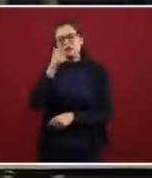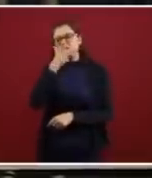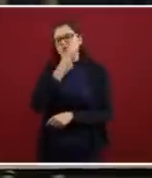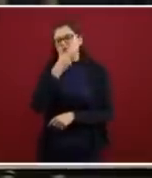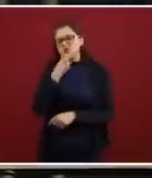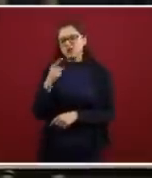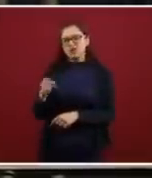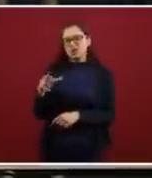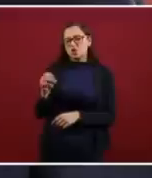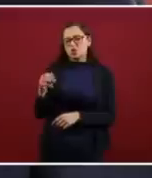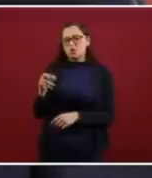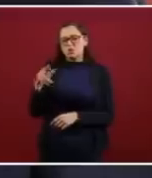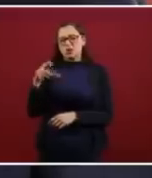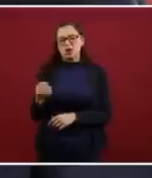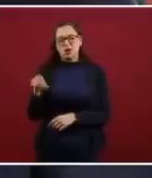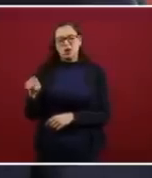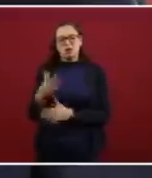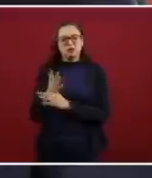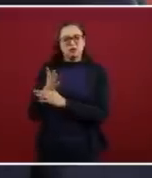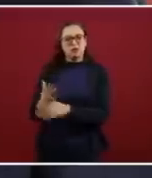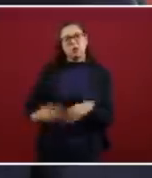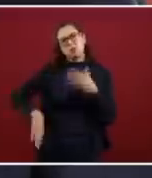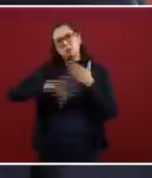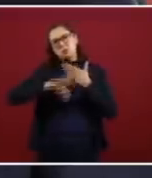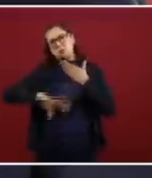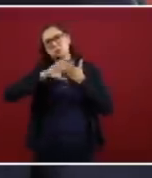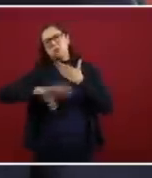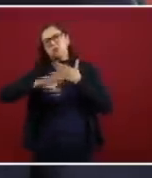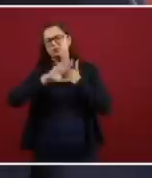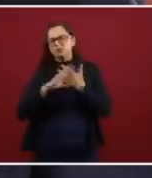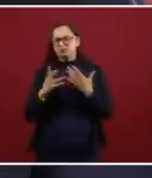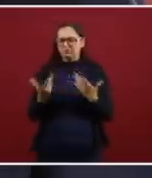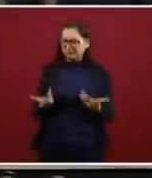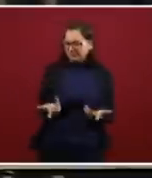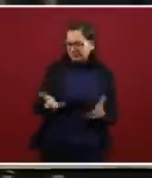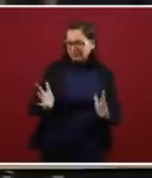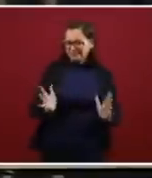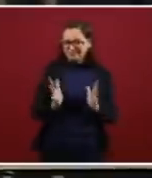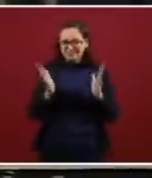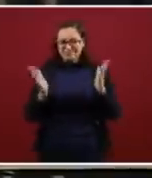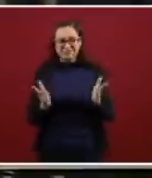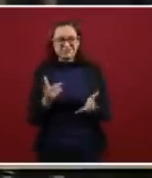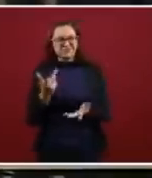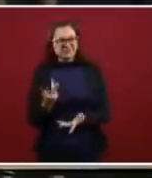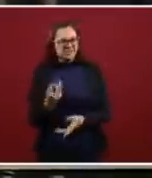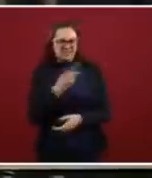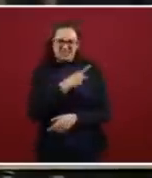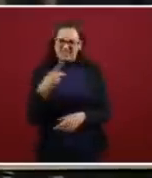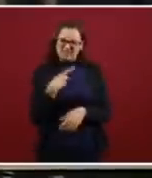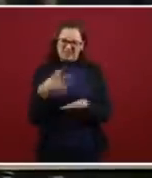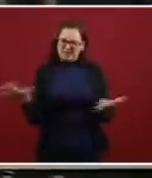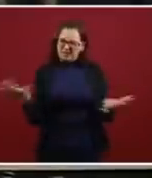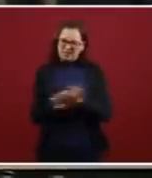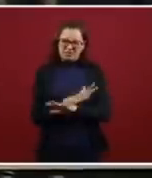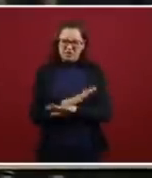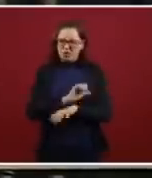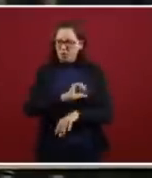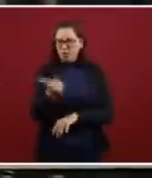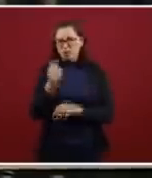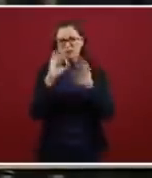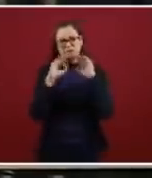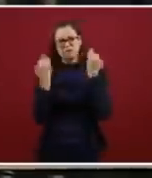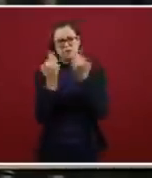de persecución. Entonces, quisiera conocer su punto de vista sobre ese tema, si no es momento ya de cambiar, darle la vuelta y ver desde